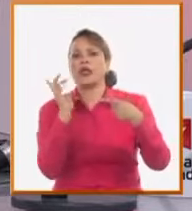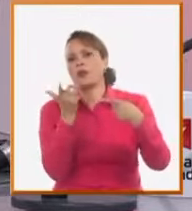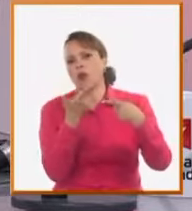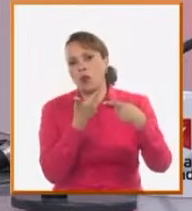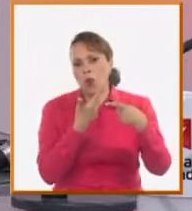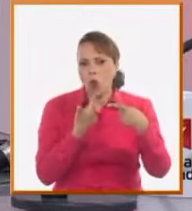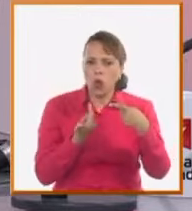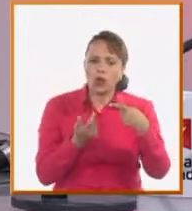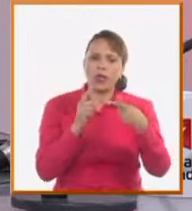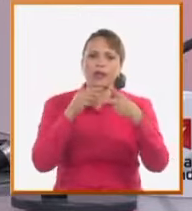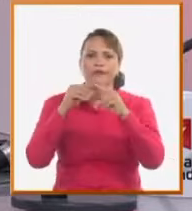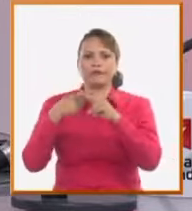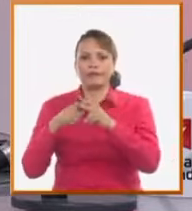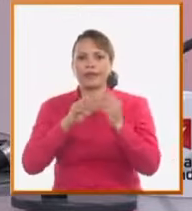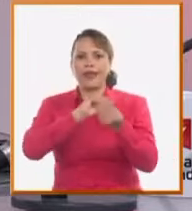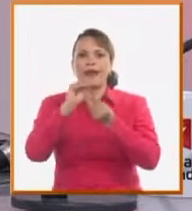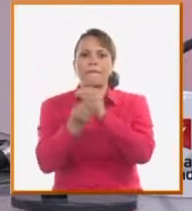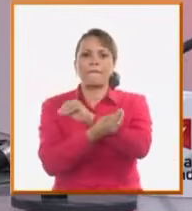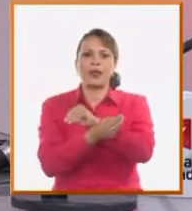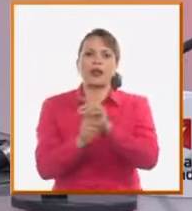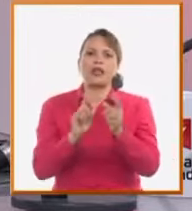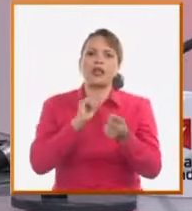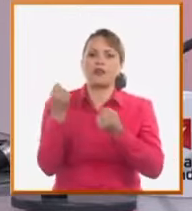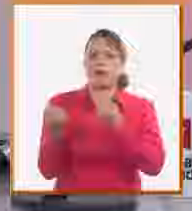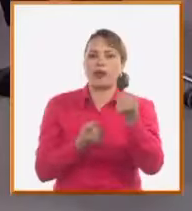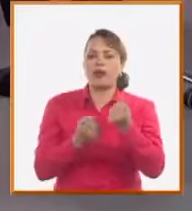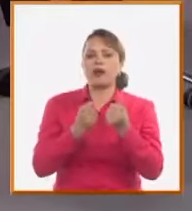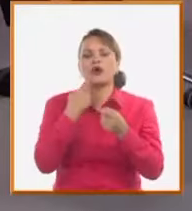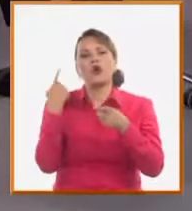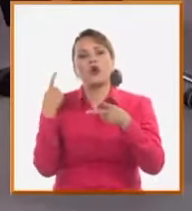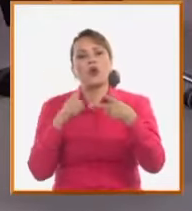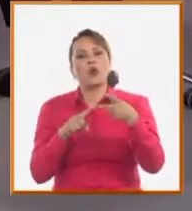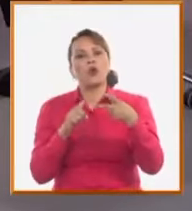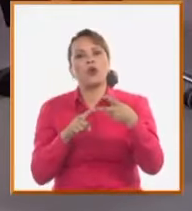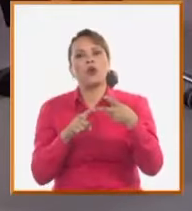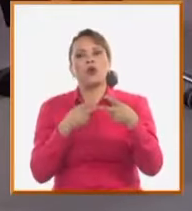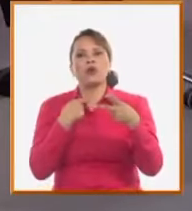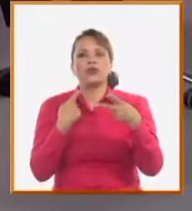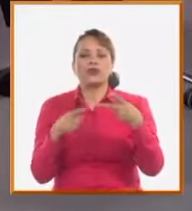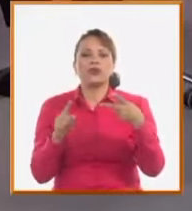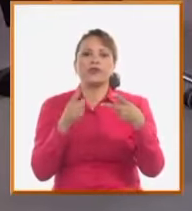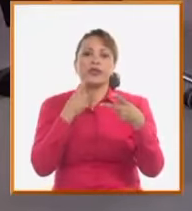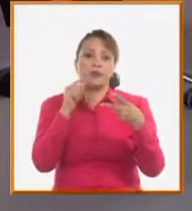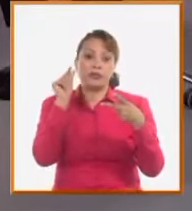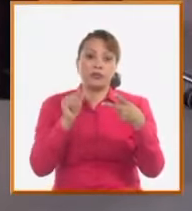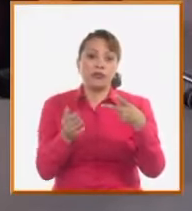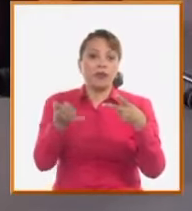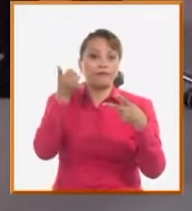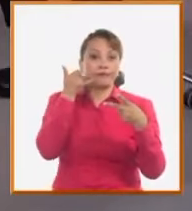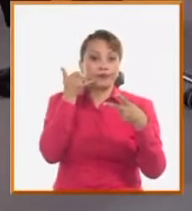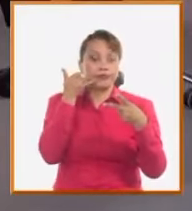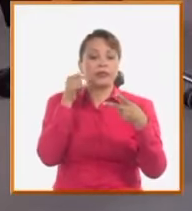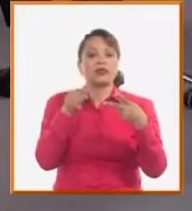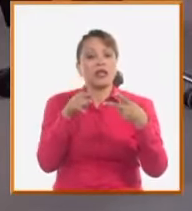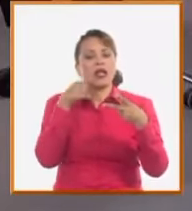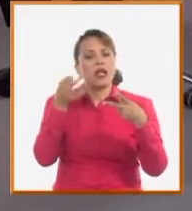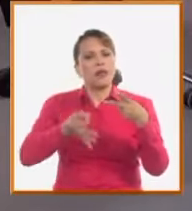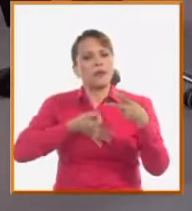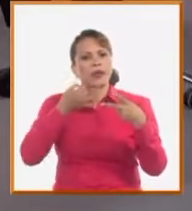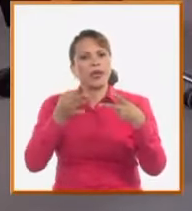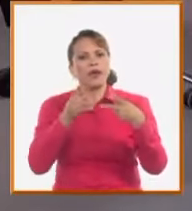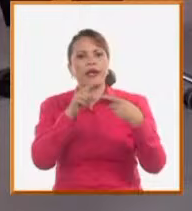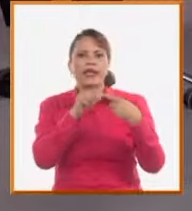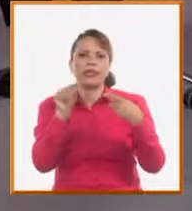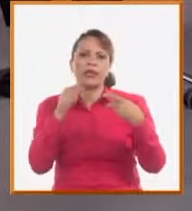reposición de carro. Una específica de uno de los televidentes que llamó, que hablaba sobre el tema de